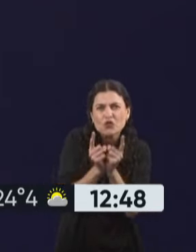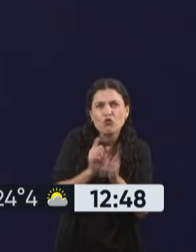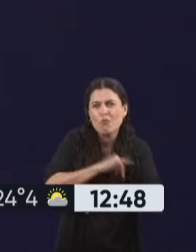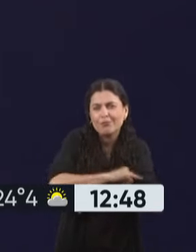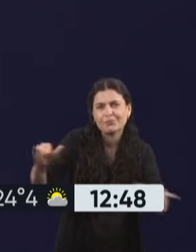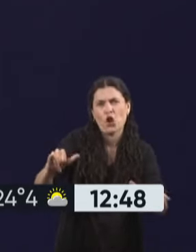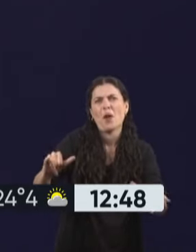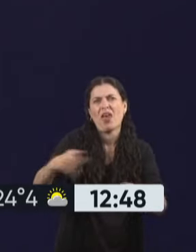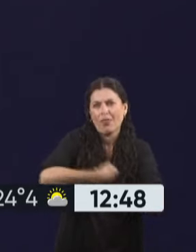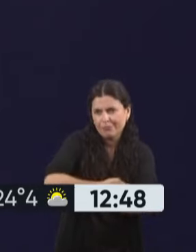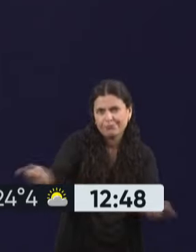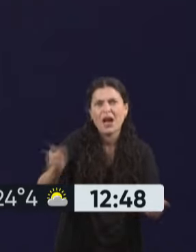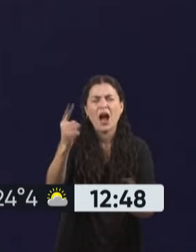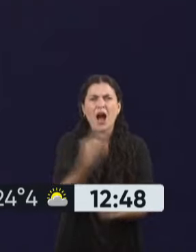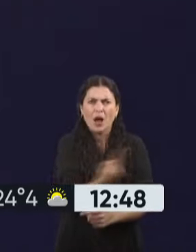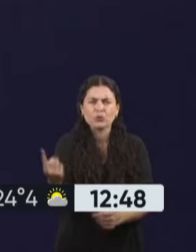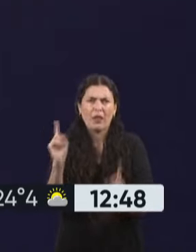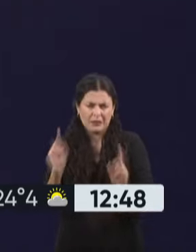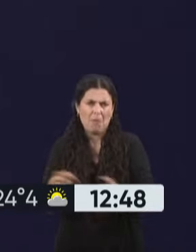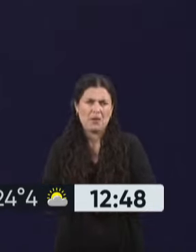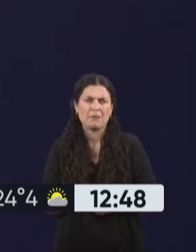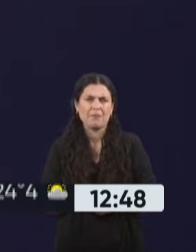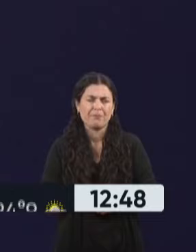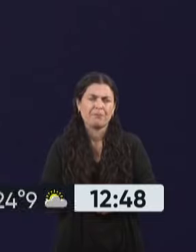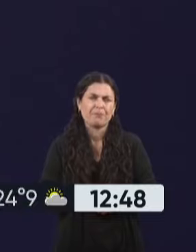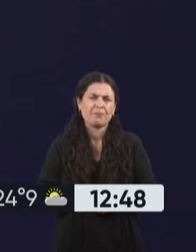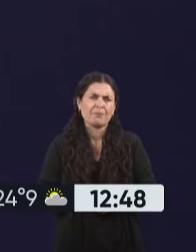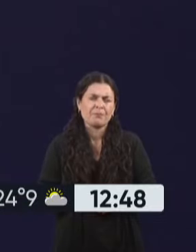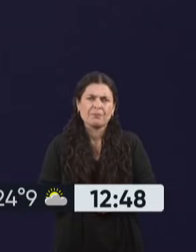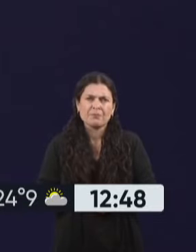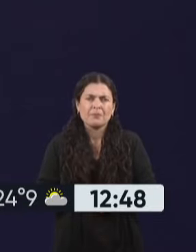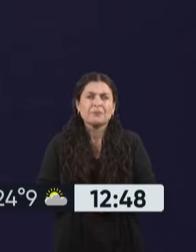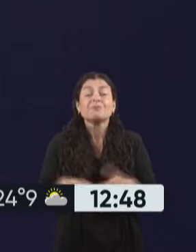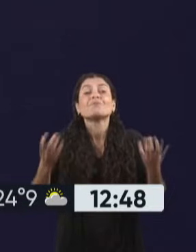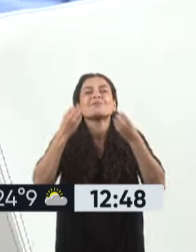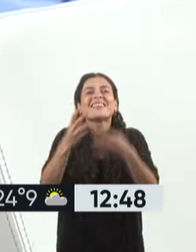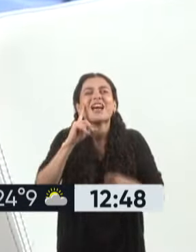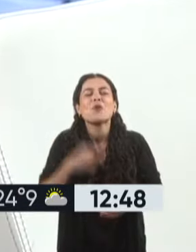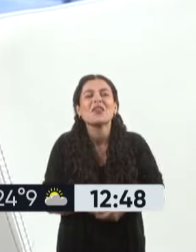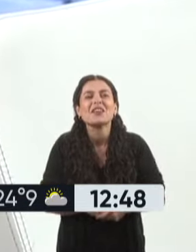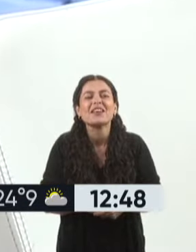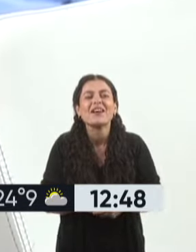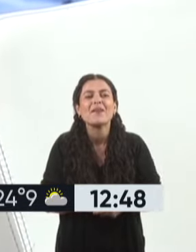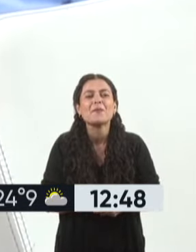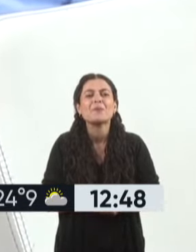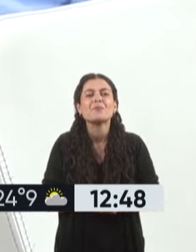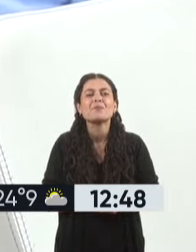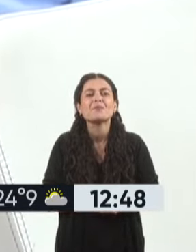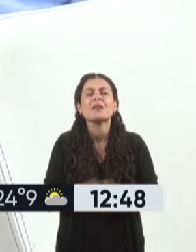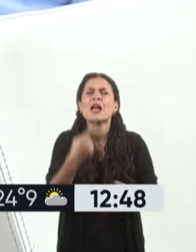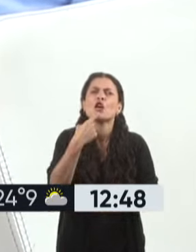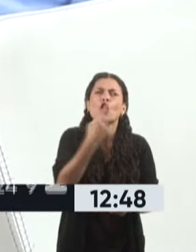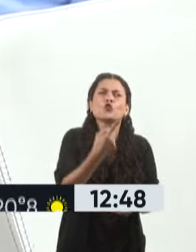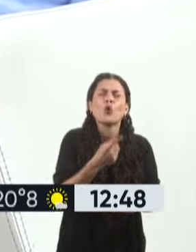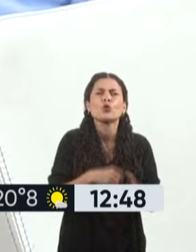alguna modificación, les pasamos la agenda completa para que la tengan. ¿Qué tal? Buen día, Alan Longi de AM750 y El Destape.